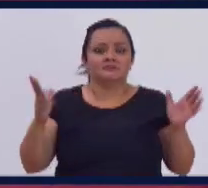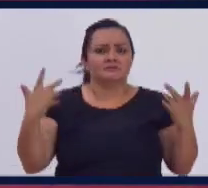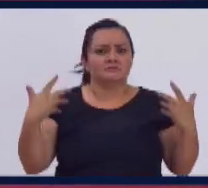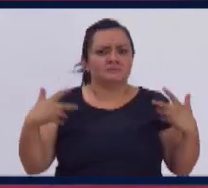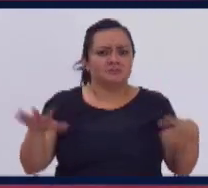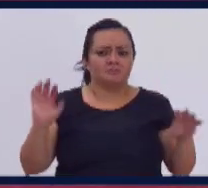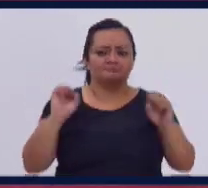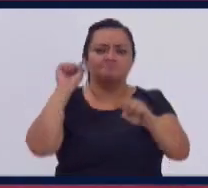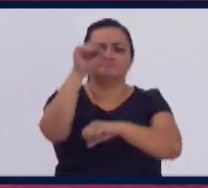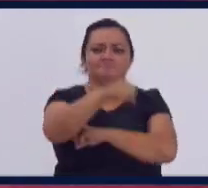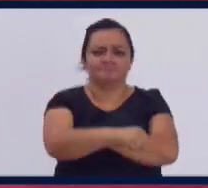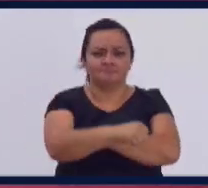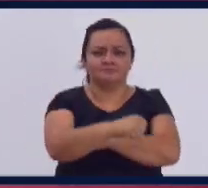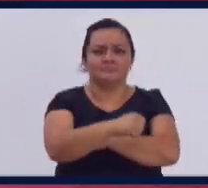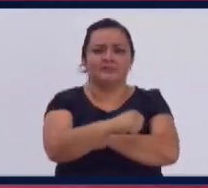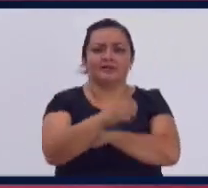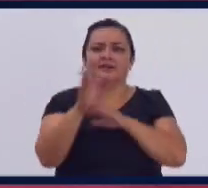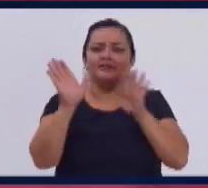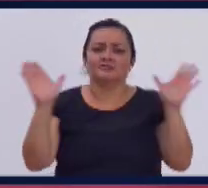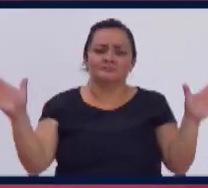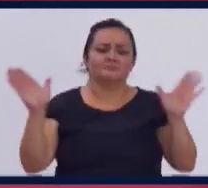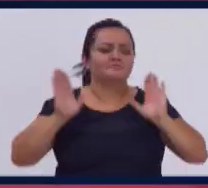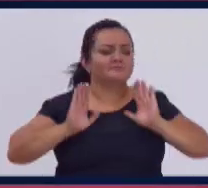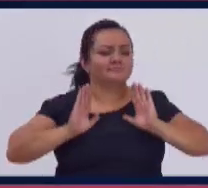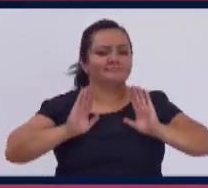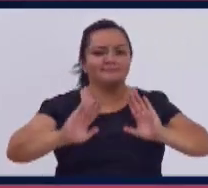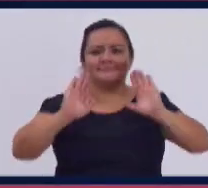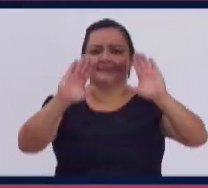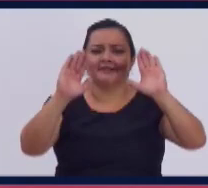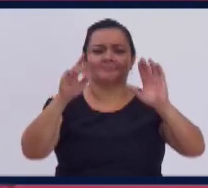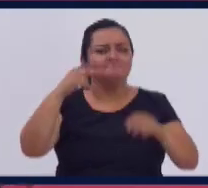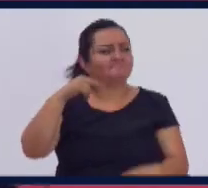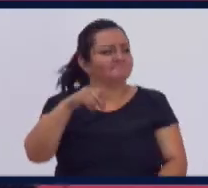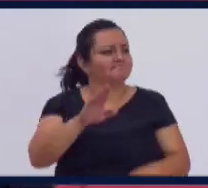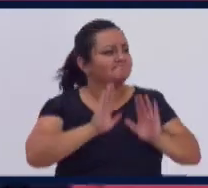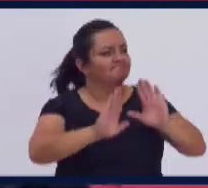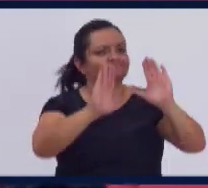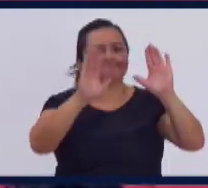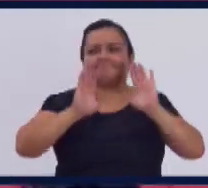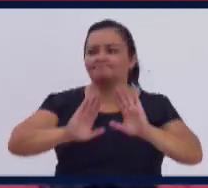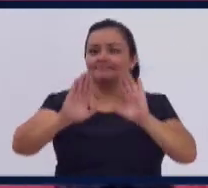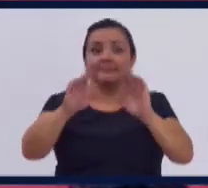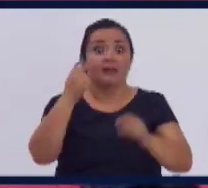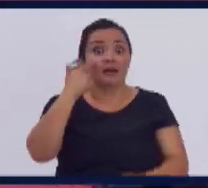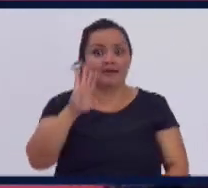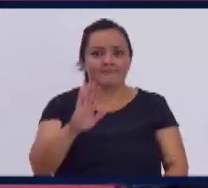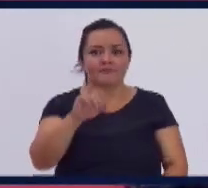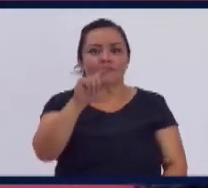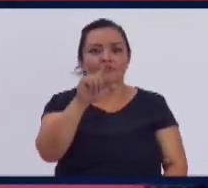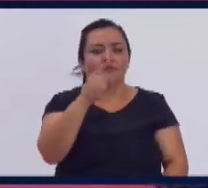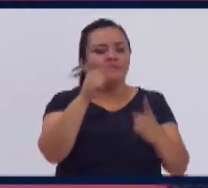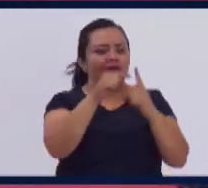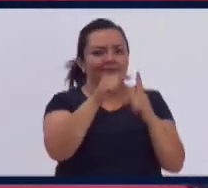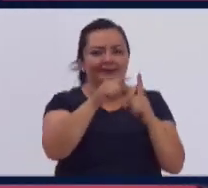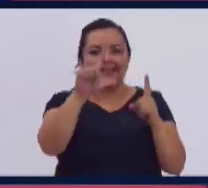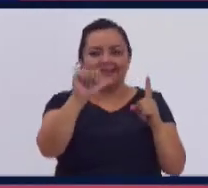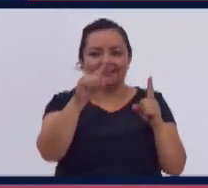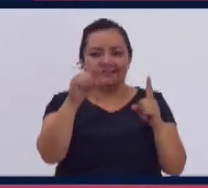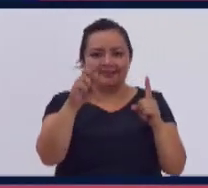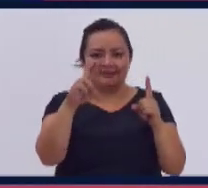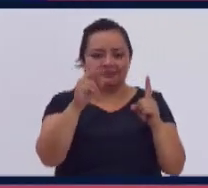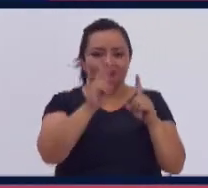todas estas cosas y haciendo grandes prodigios o milagros y prodigios como la resurrección de Lázaro, entre